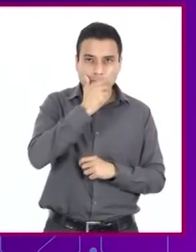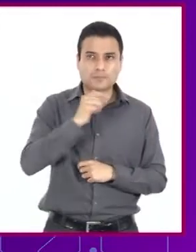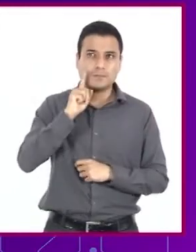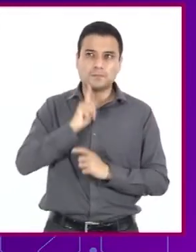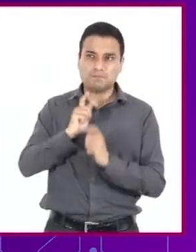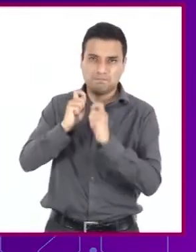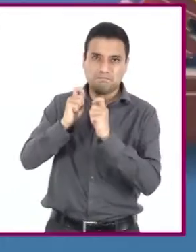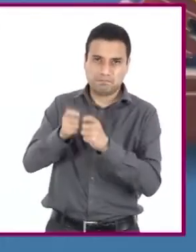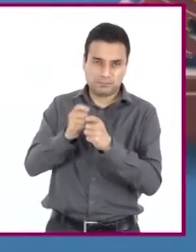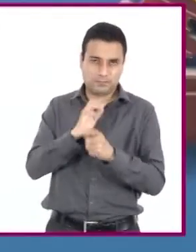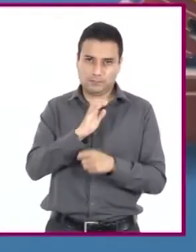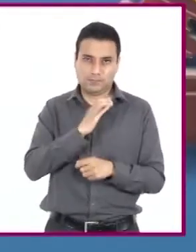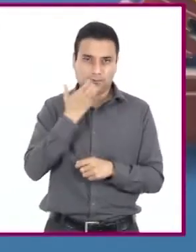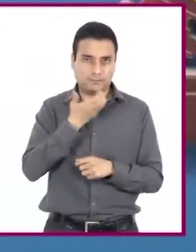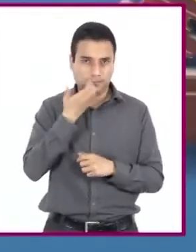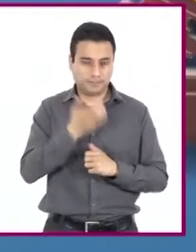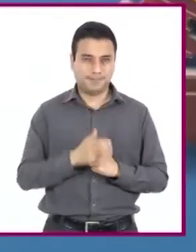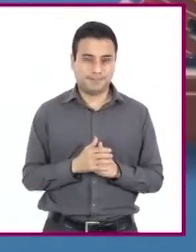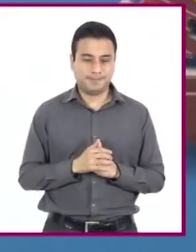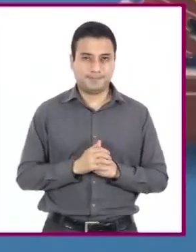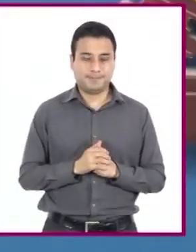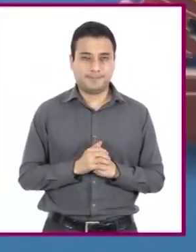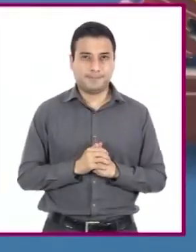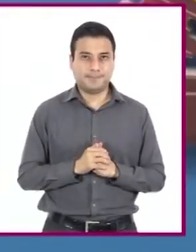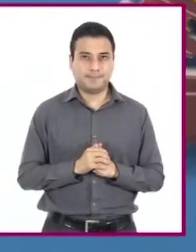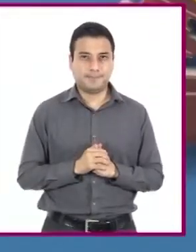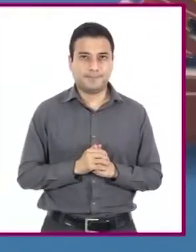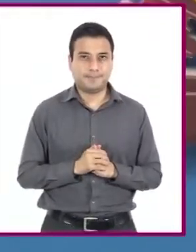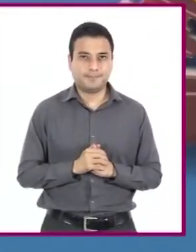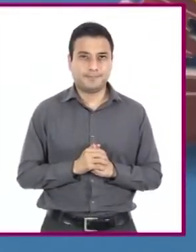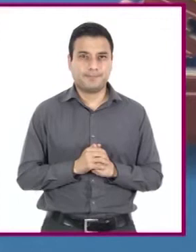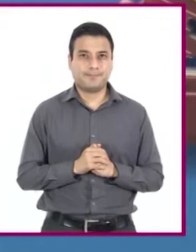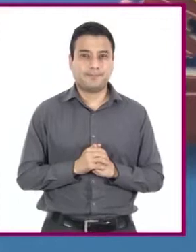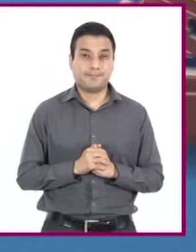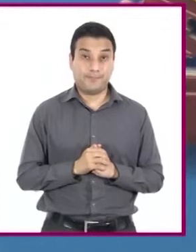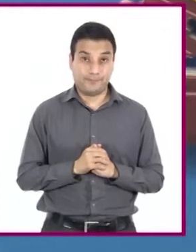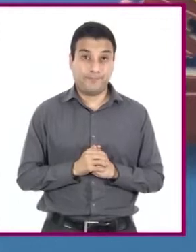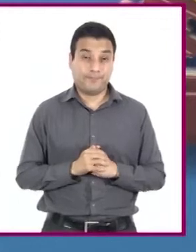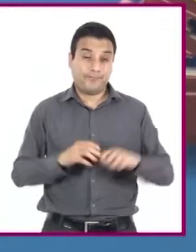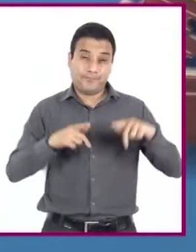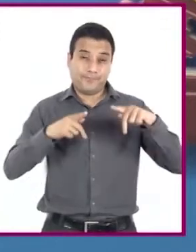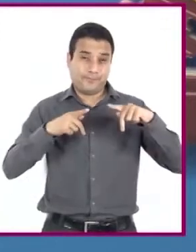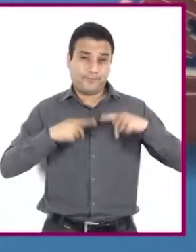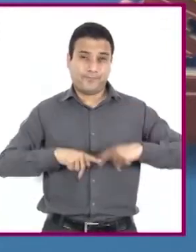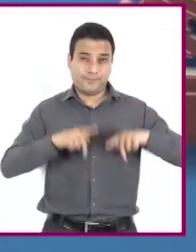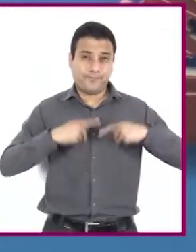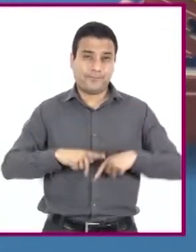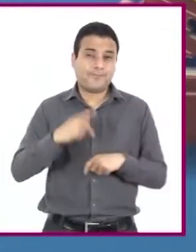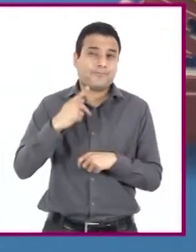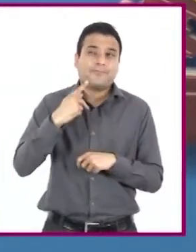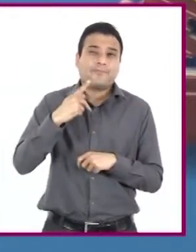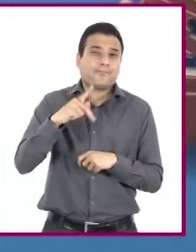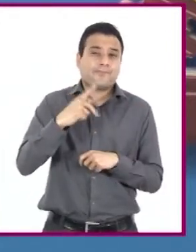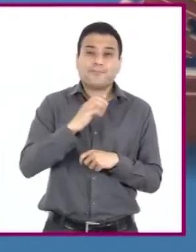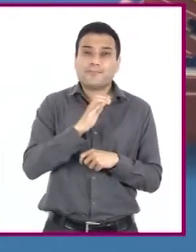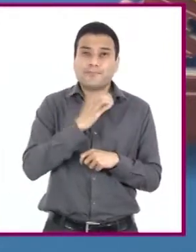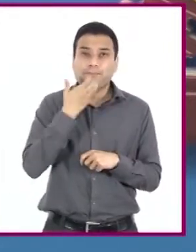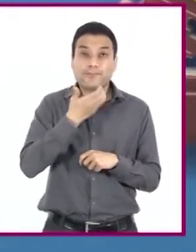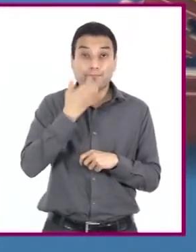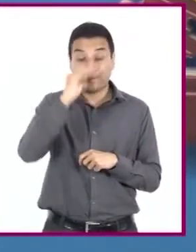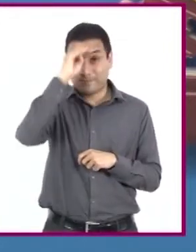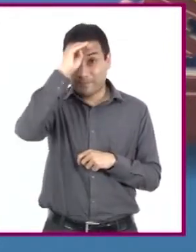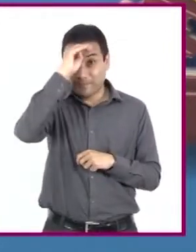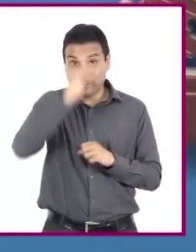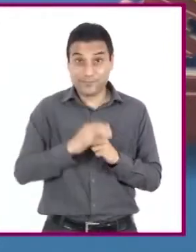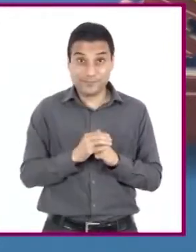hombre. Las ideas adquiridas en la sociedad a partir de las diferencias biológicas no se han modificado